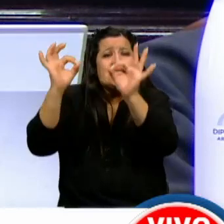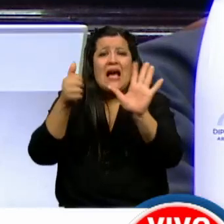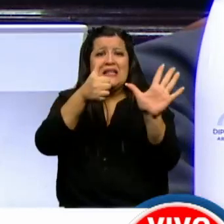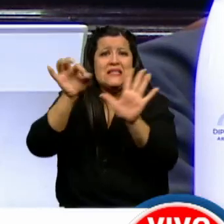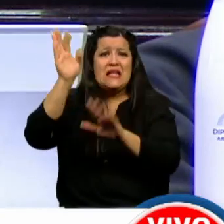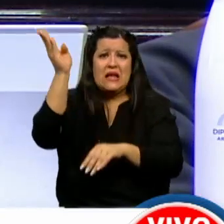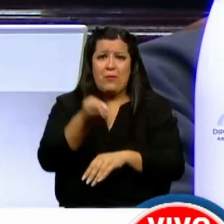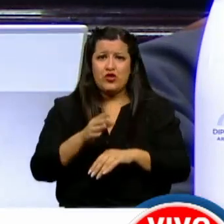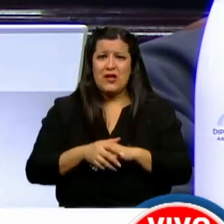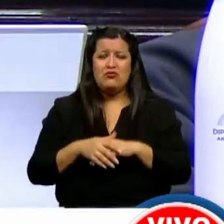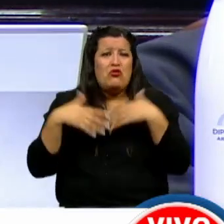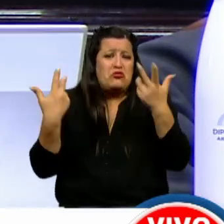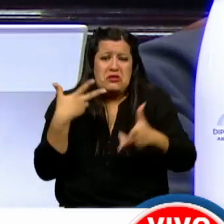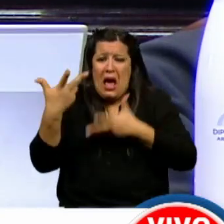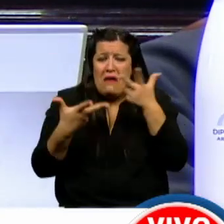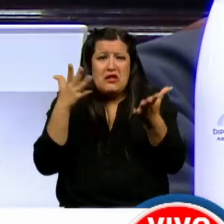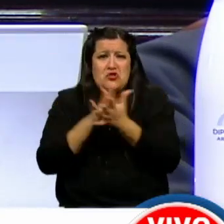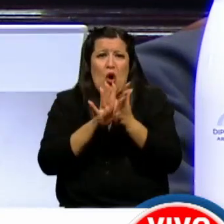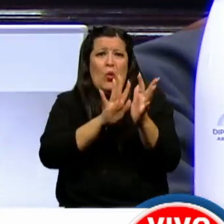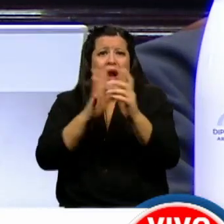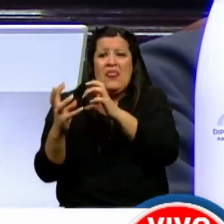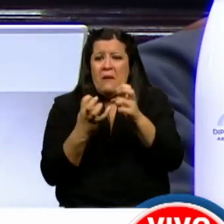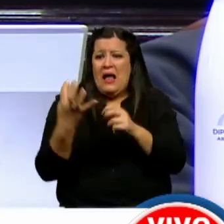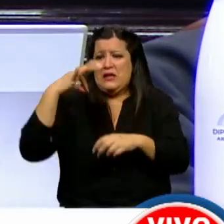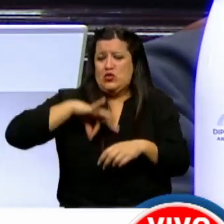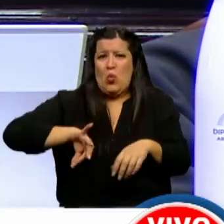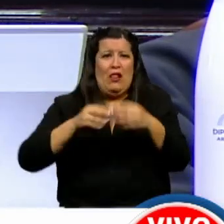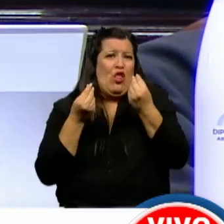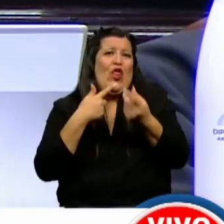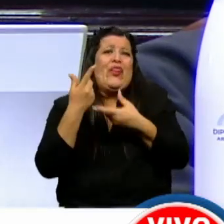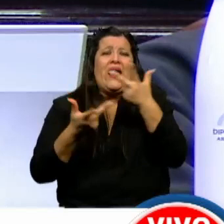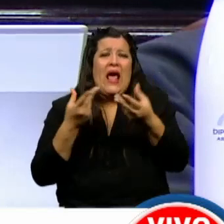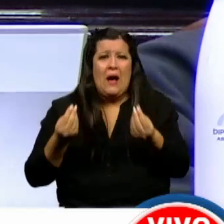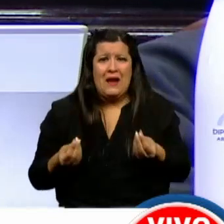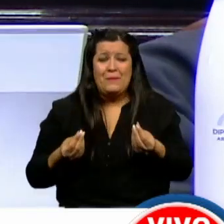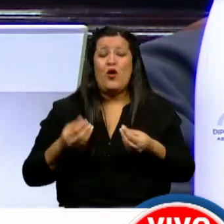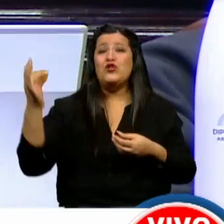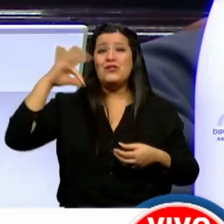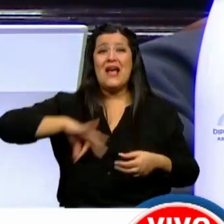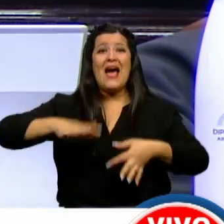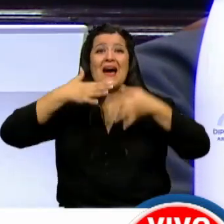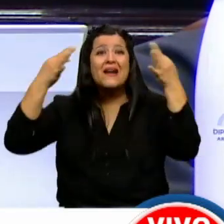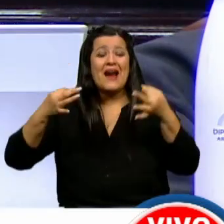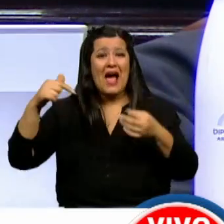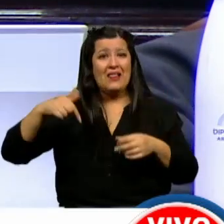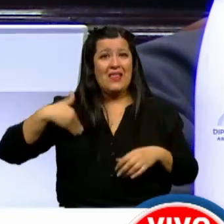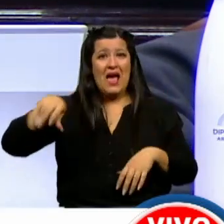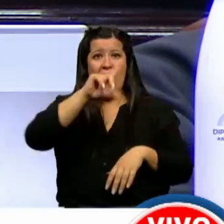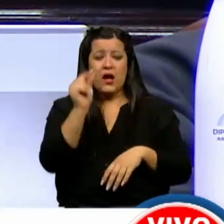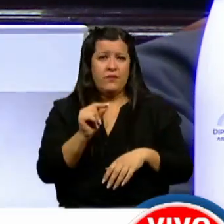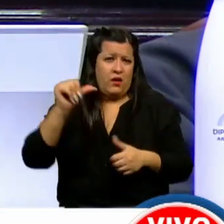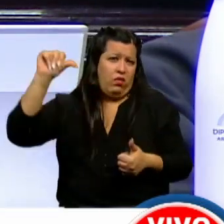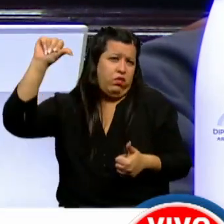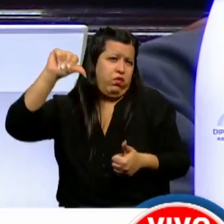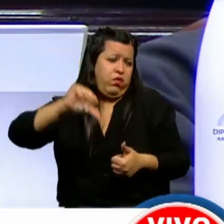anualizado. Entonces, ¿de qué paritaria, de qué recomposición salarial estamos hablando? Los salarios reales en la Argentina están